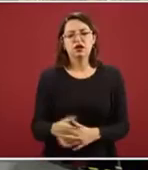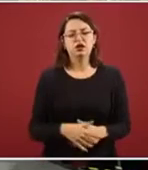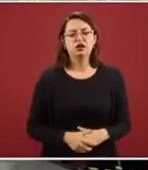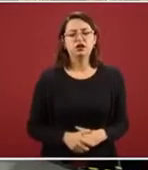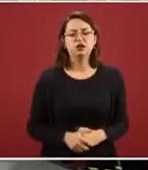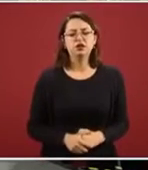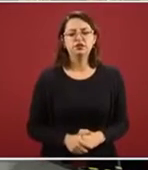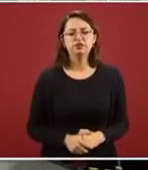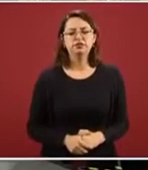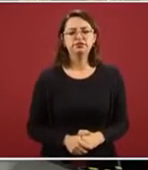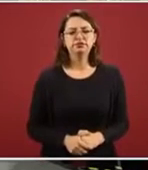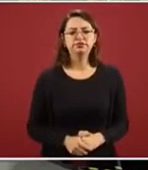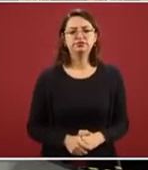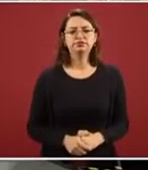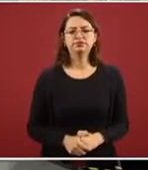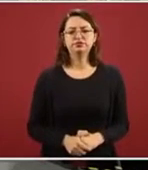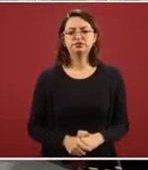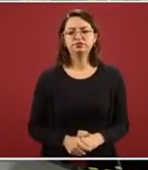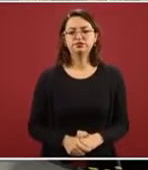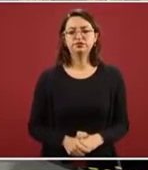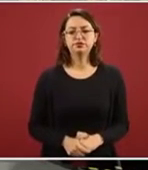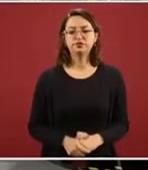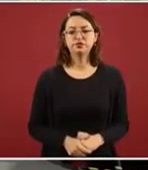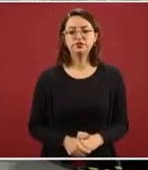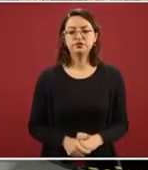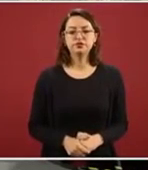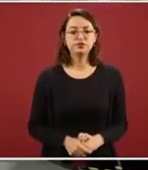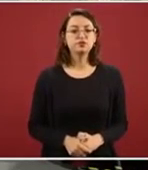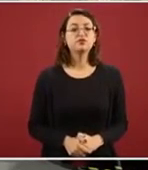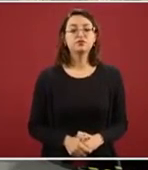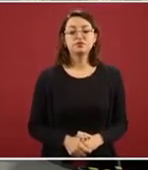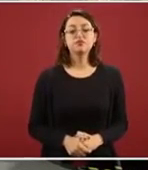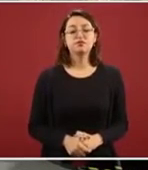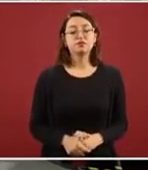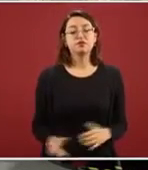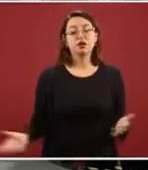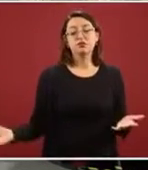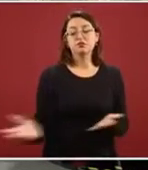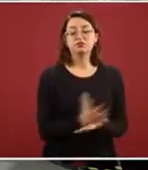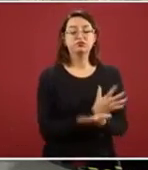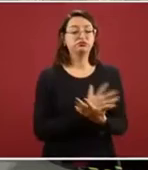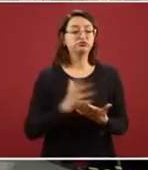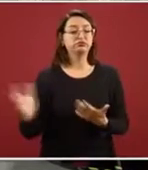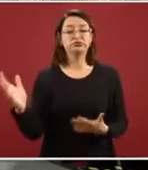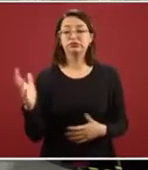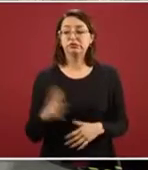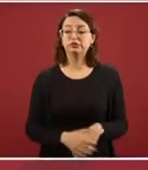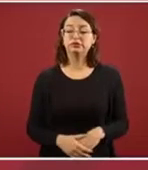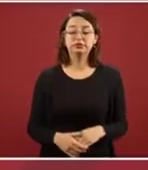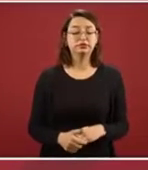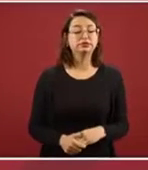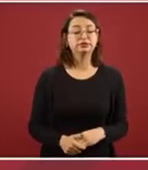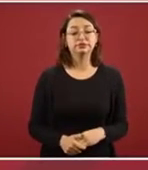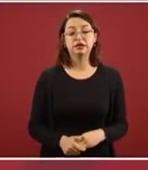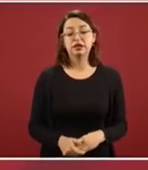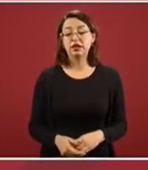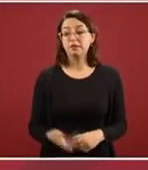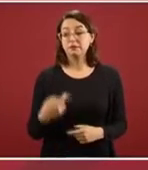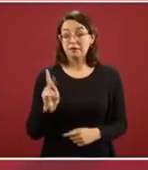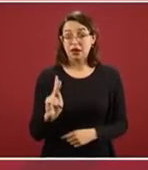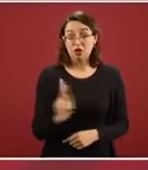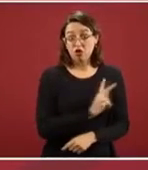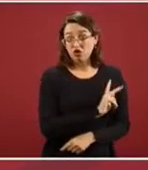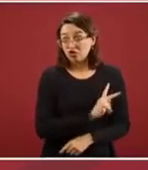como en otros casos hubieron excesos, no se puede generalizar, ¿no? O sea, sí